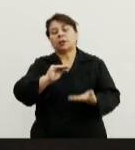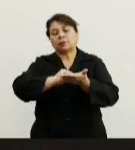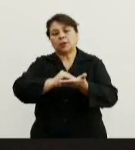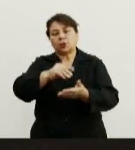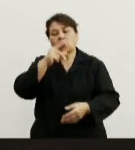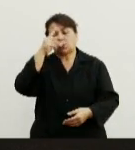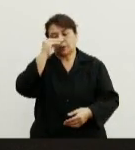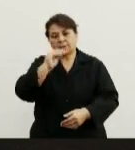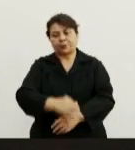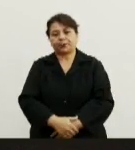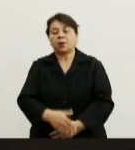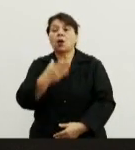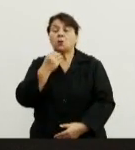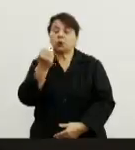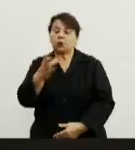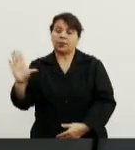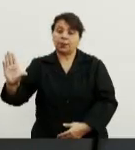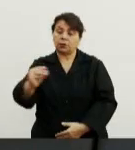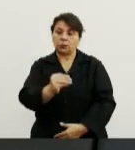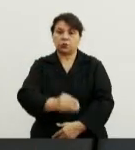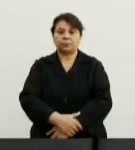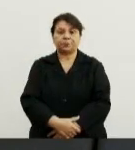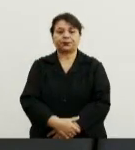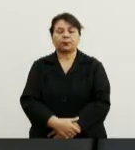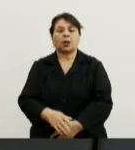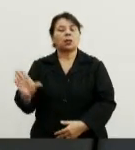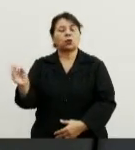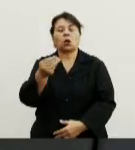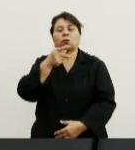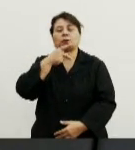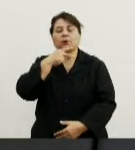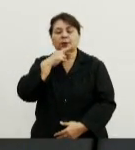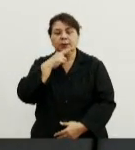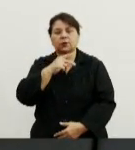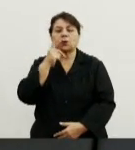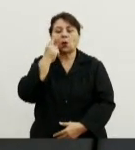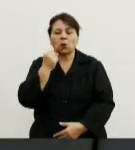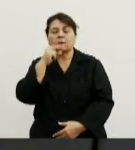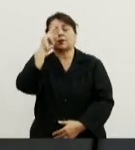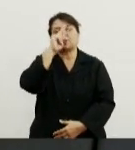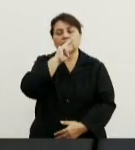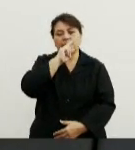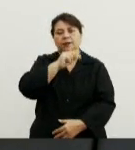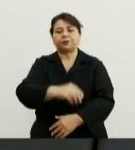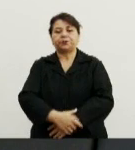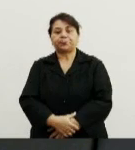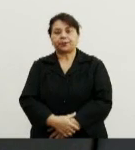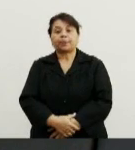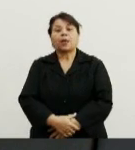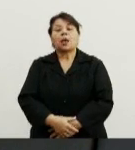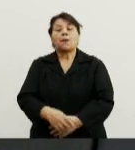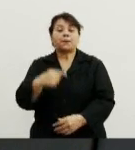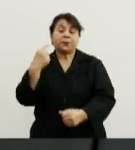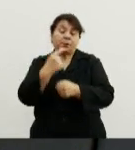uñac muy buenos días para todos todos los sanjuaninos todas las sanjuaninas primero muchas gracias por el